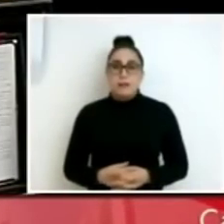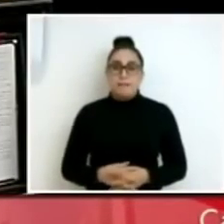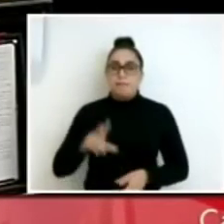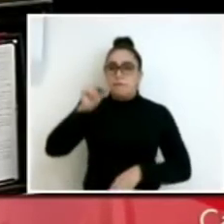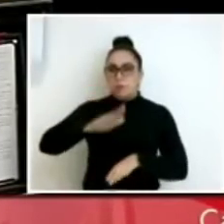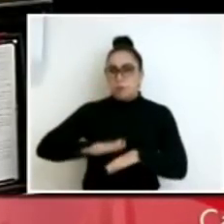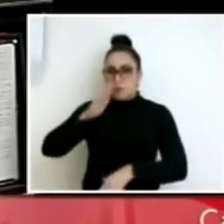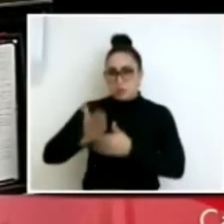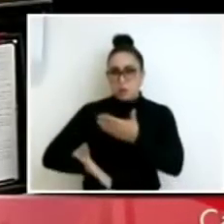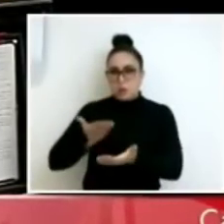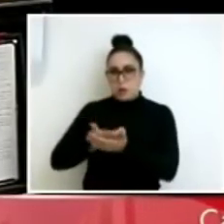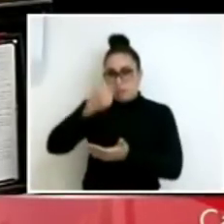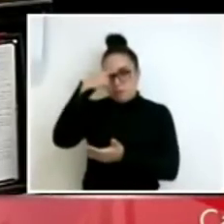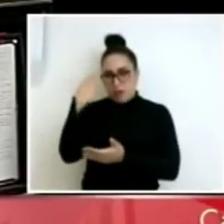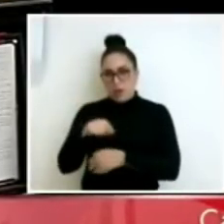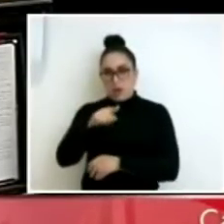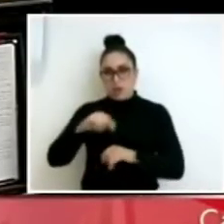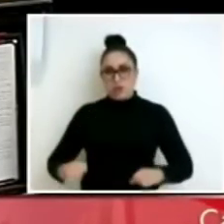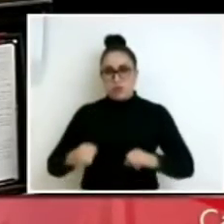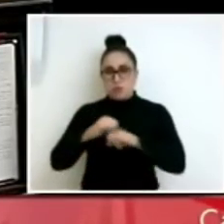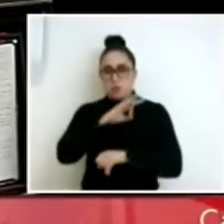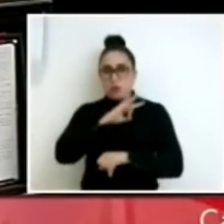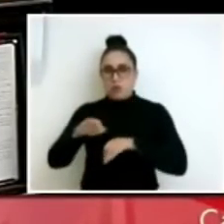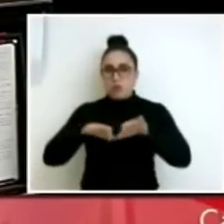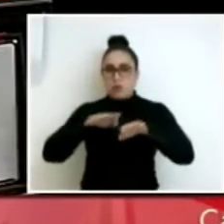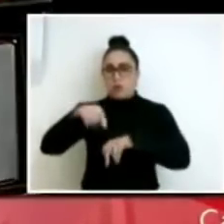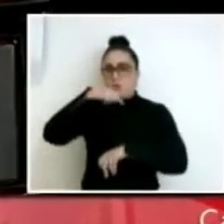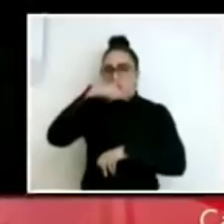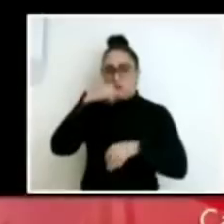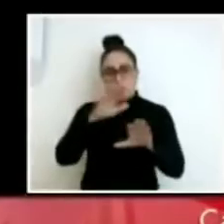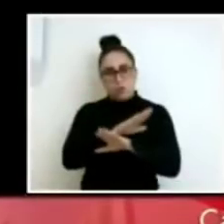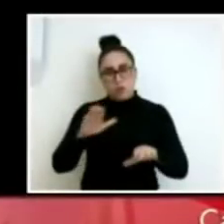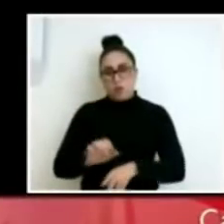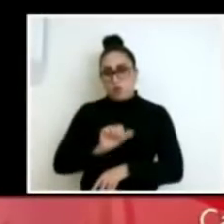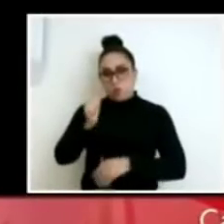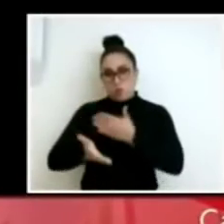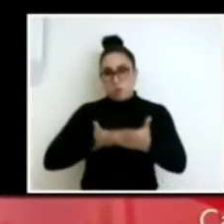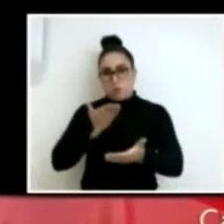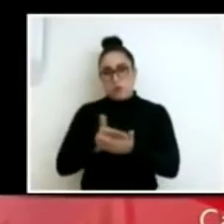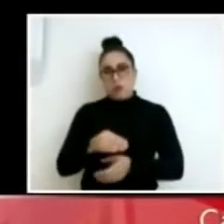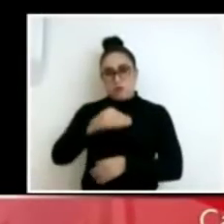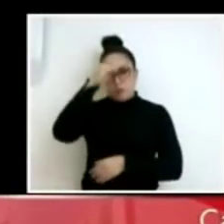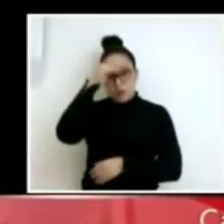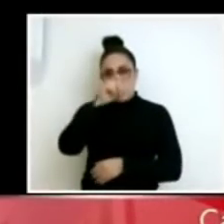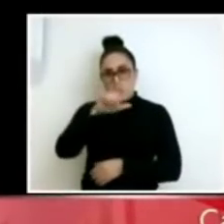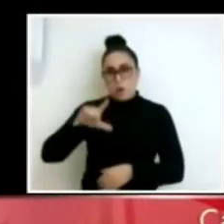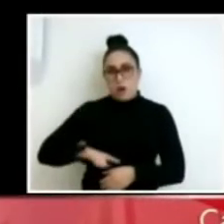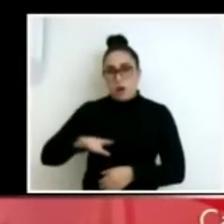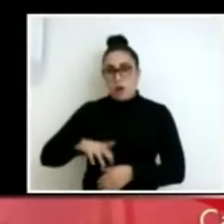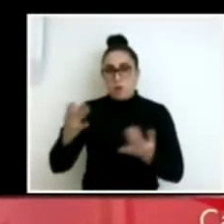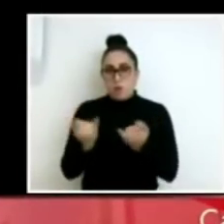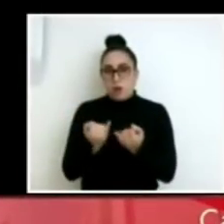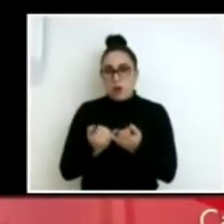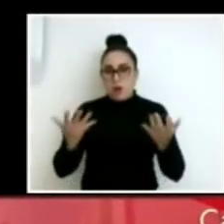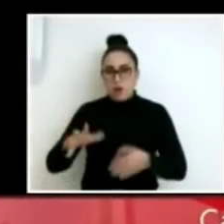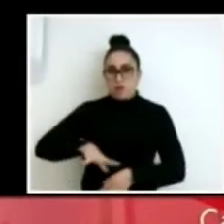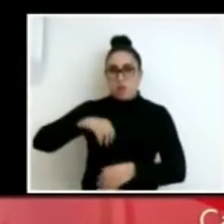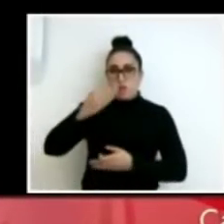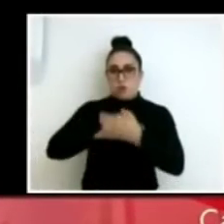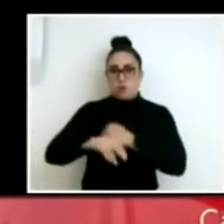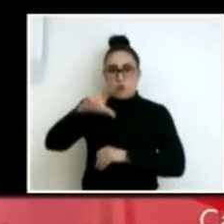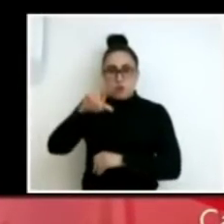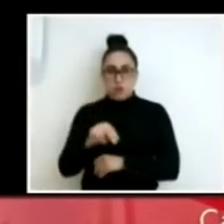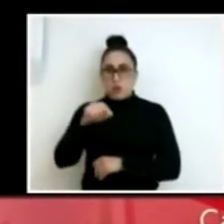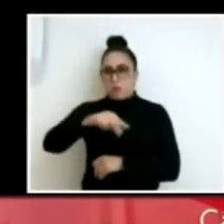que debiliten nuestras instituciones, no más reformas que nos acerquen a un régimen autoritario. México no merece esta